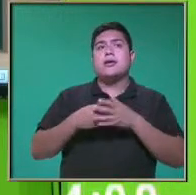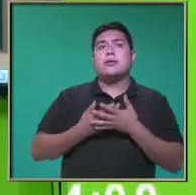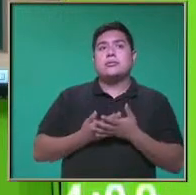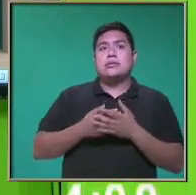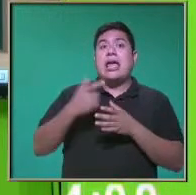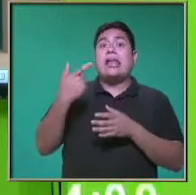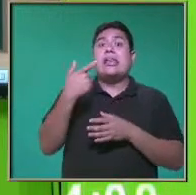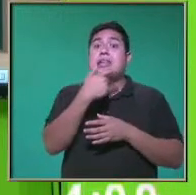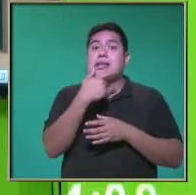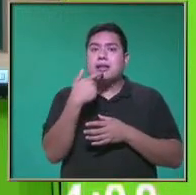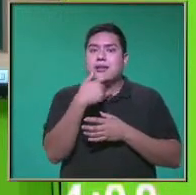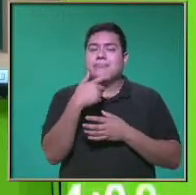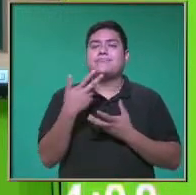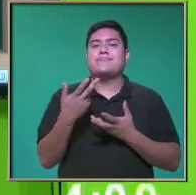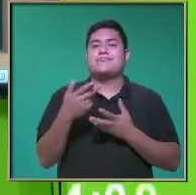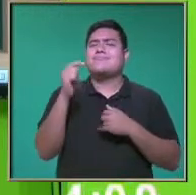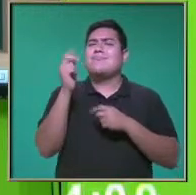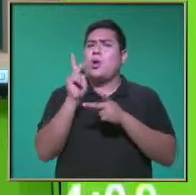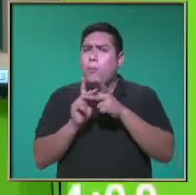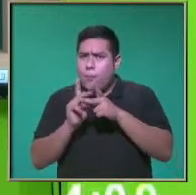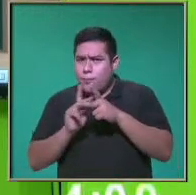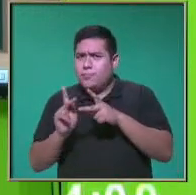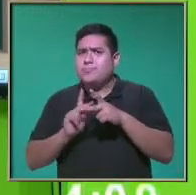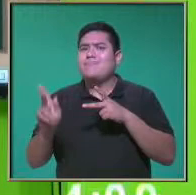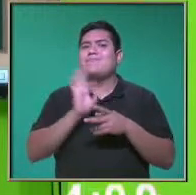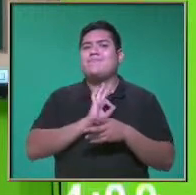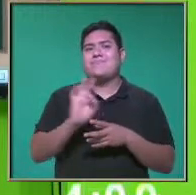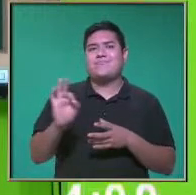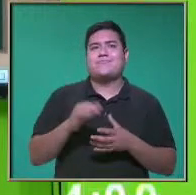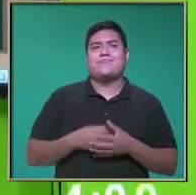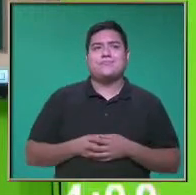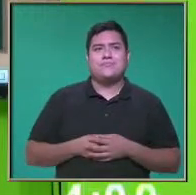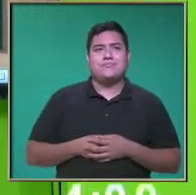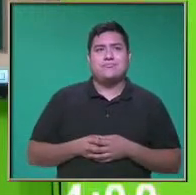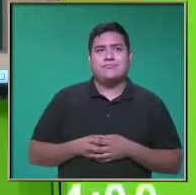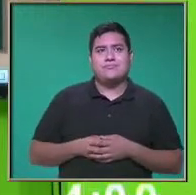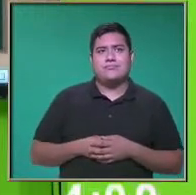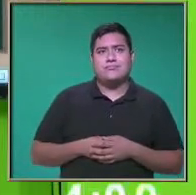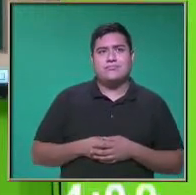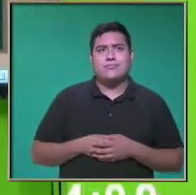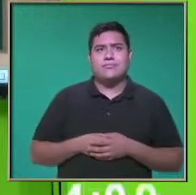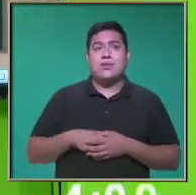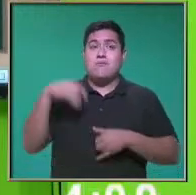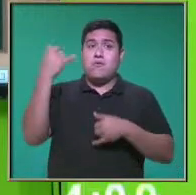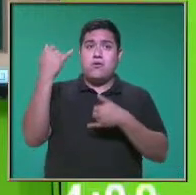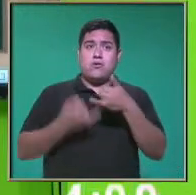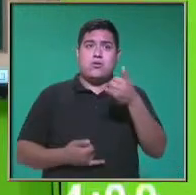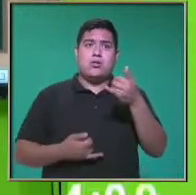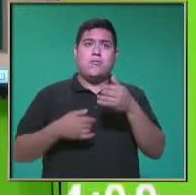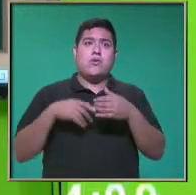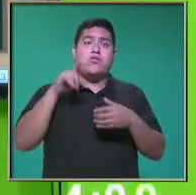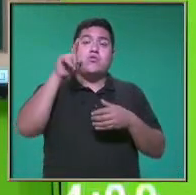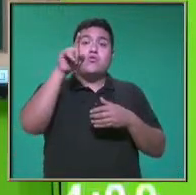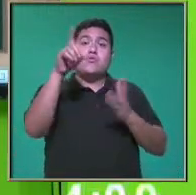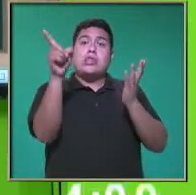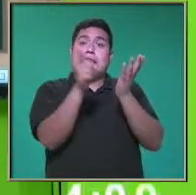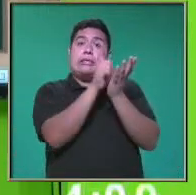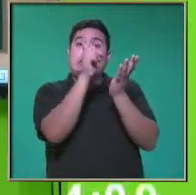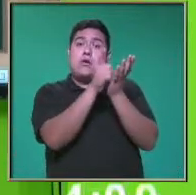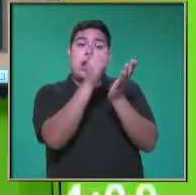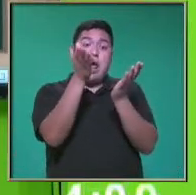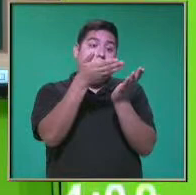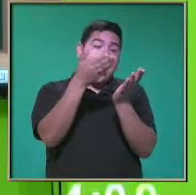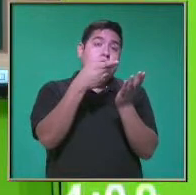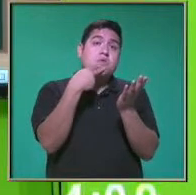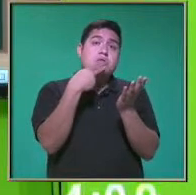trata de hacerlo también en inglés para que pongas en práctica lo que ya conoces. And finally, use a dictionary to help you. Utiliza un